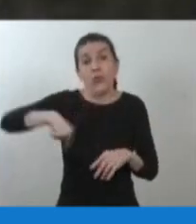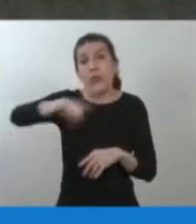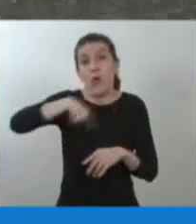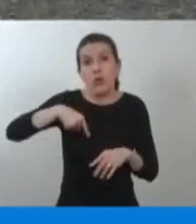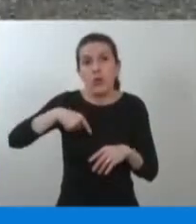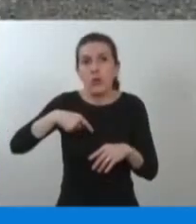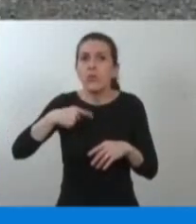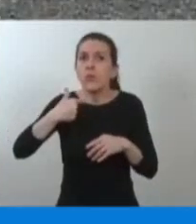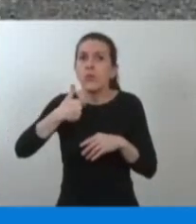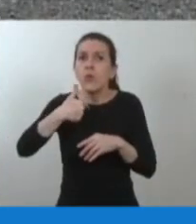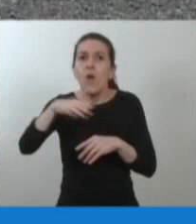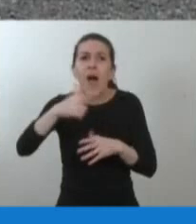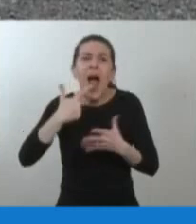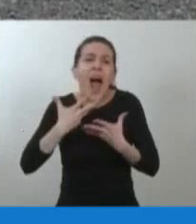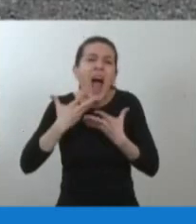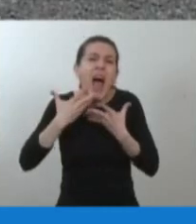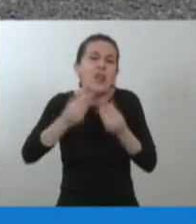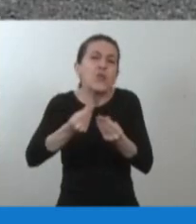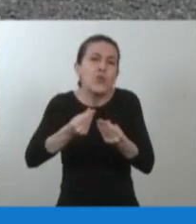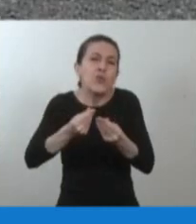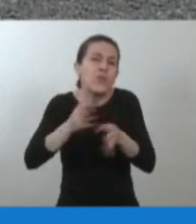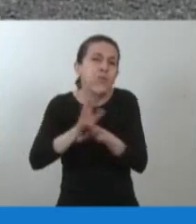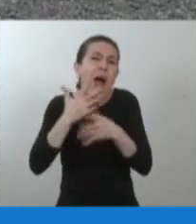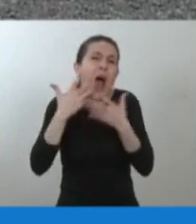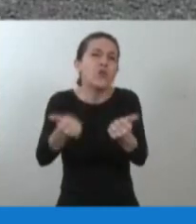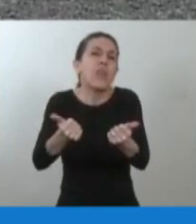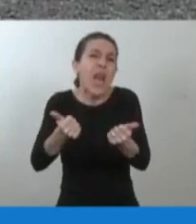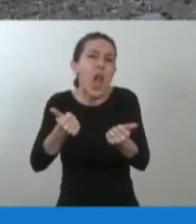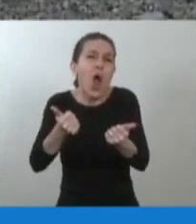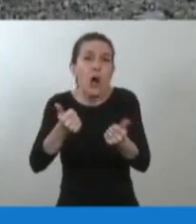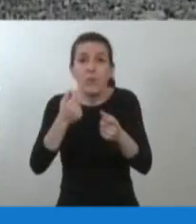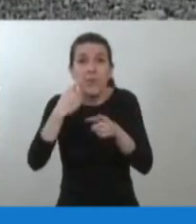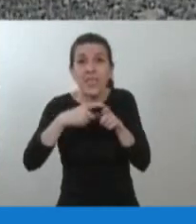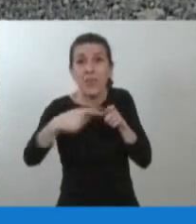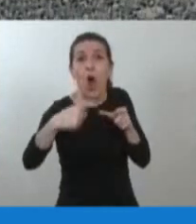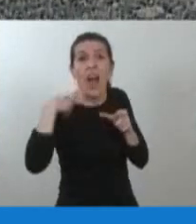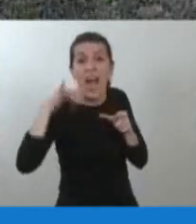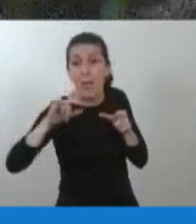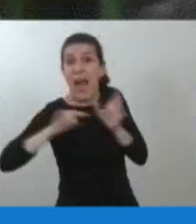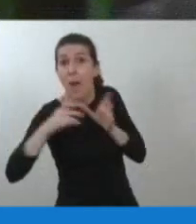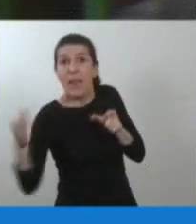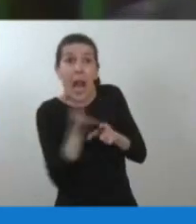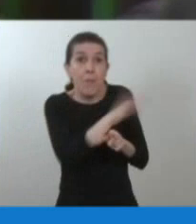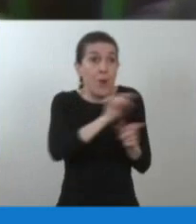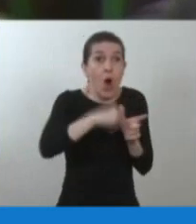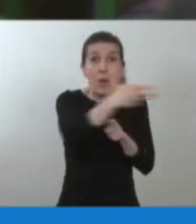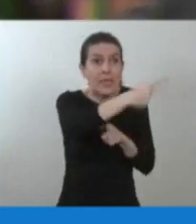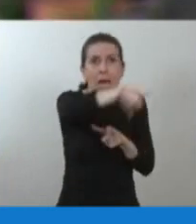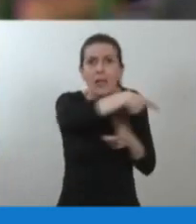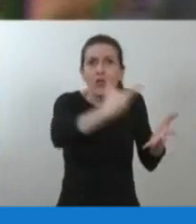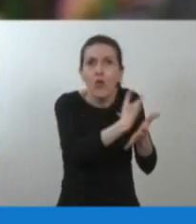yendo al auxilio de argentinos que viven cruzando la general paz el que padecen